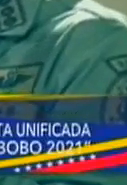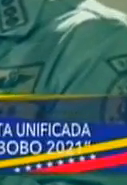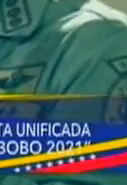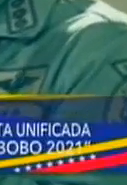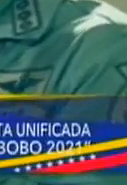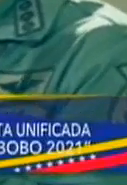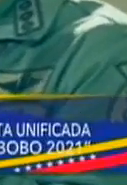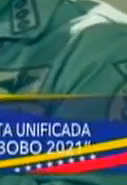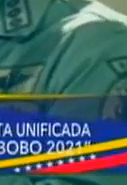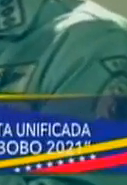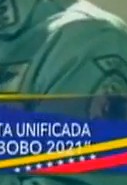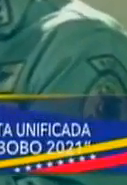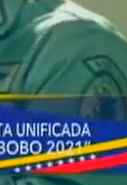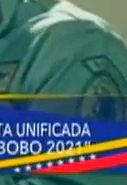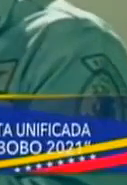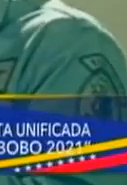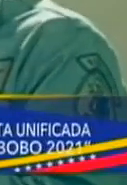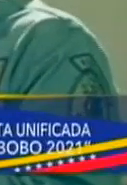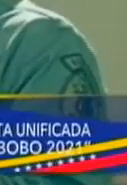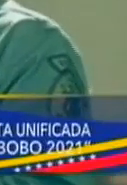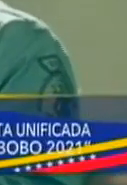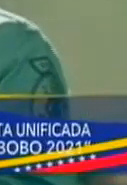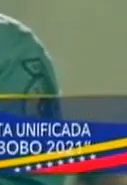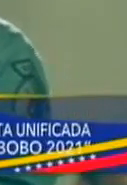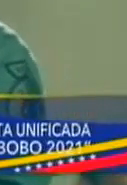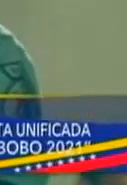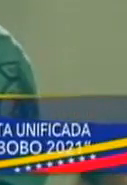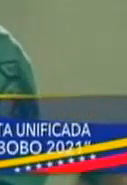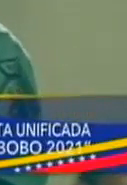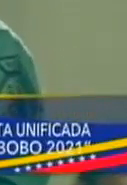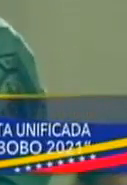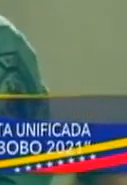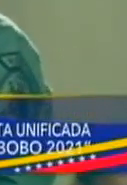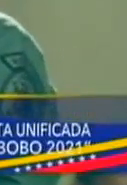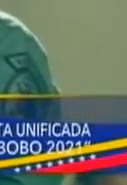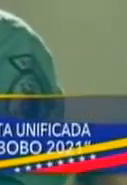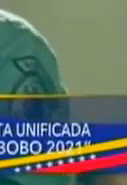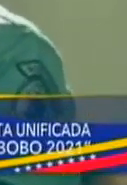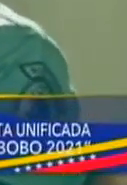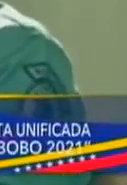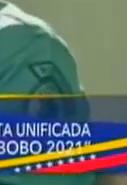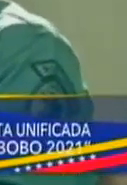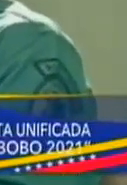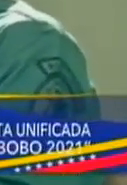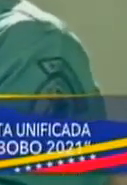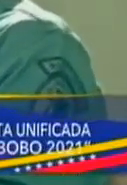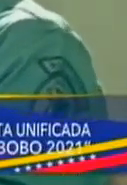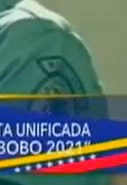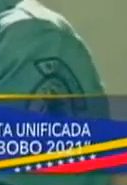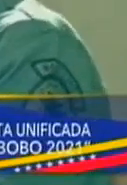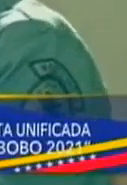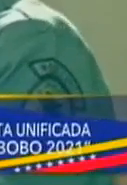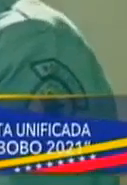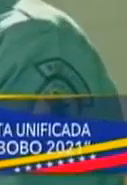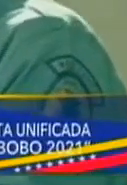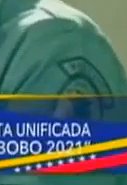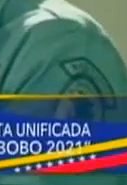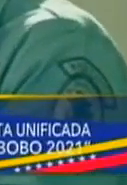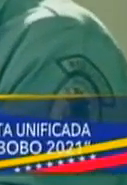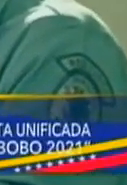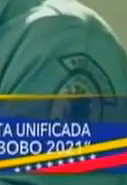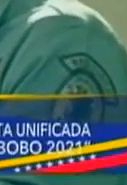luego aproximándolo a los entes de poder político y financiero para la configuración de una nueva ingeniería